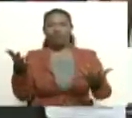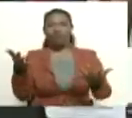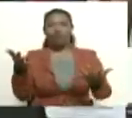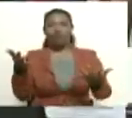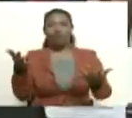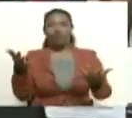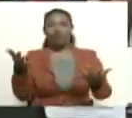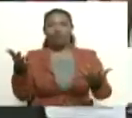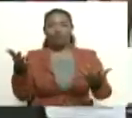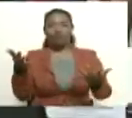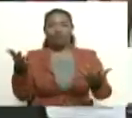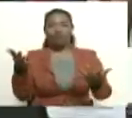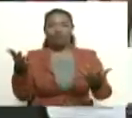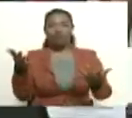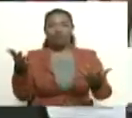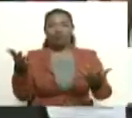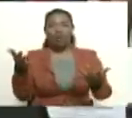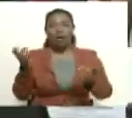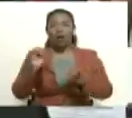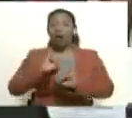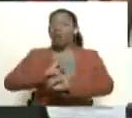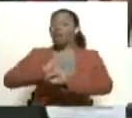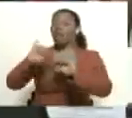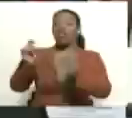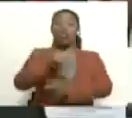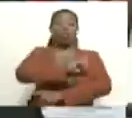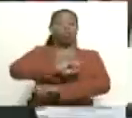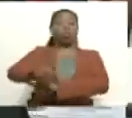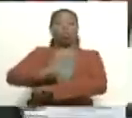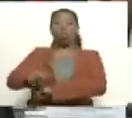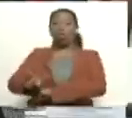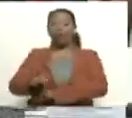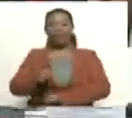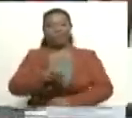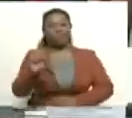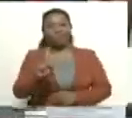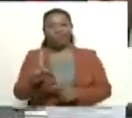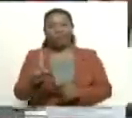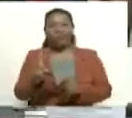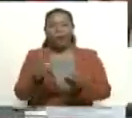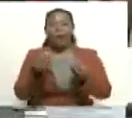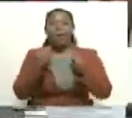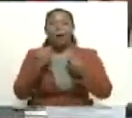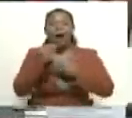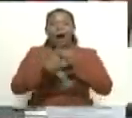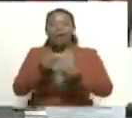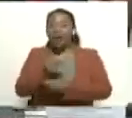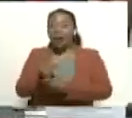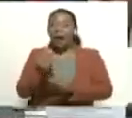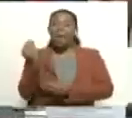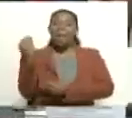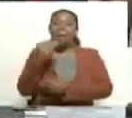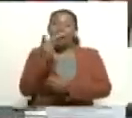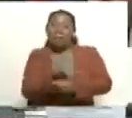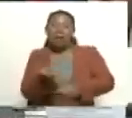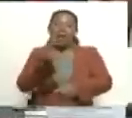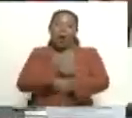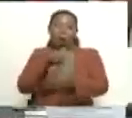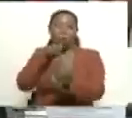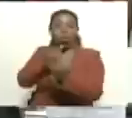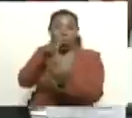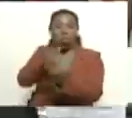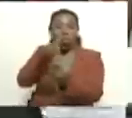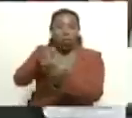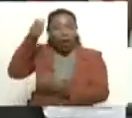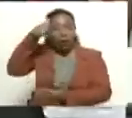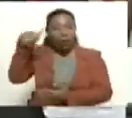para salir de la dictadura, sino para inocularle males a nuestro pueblo y que